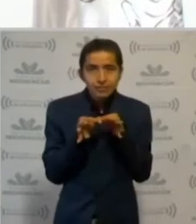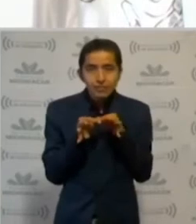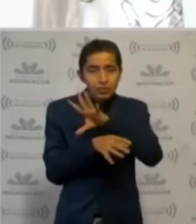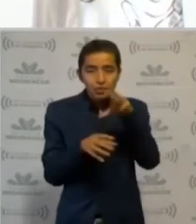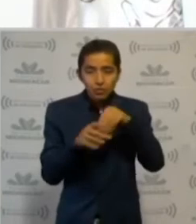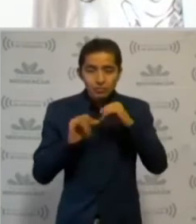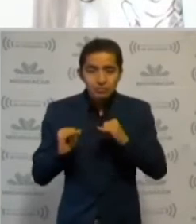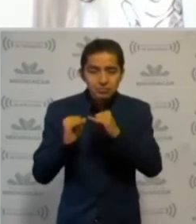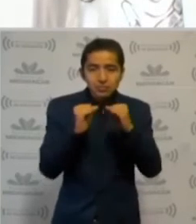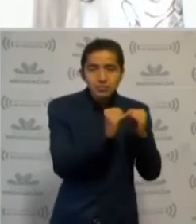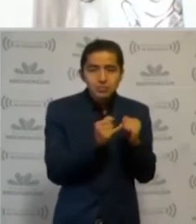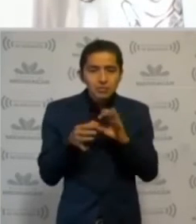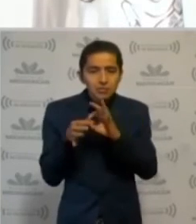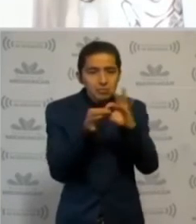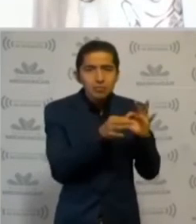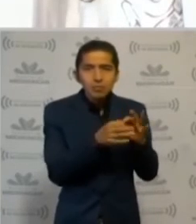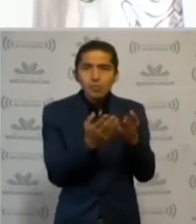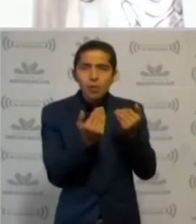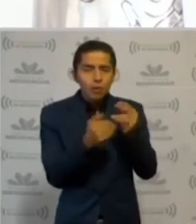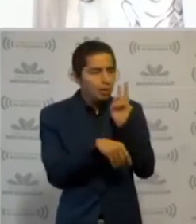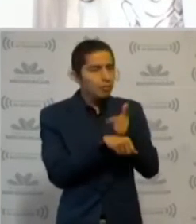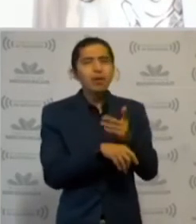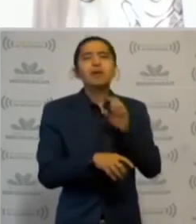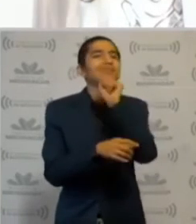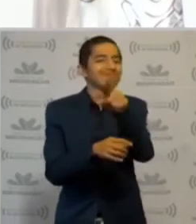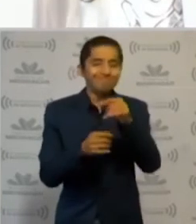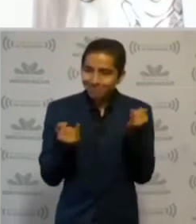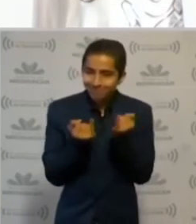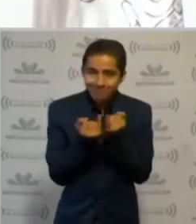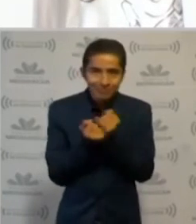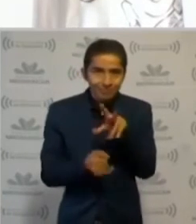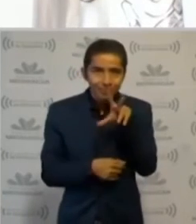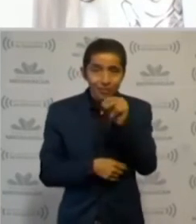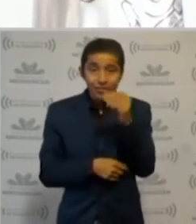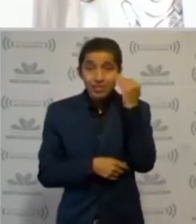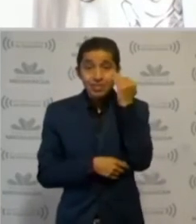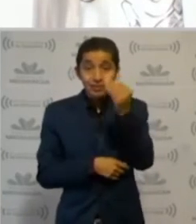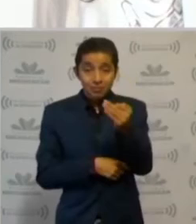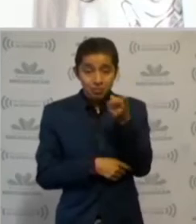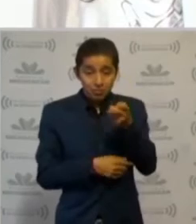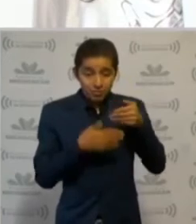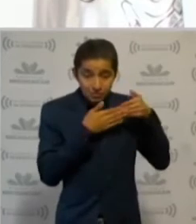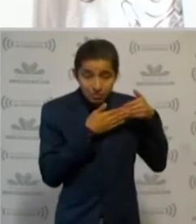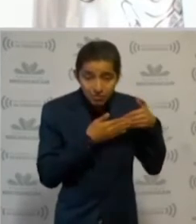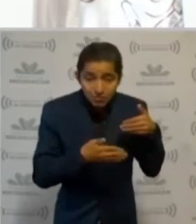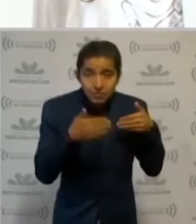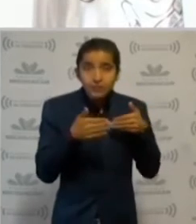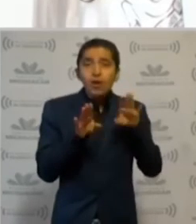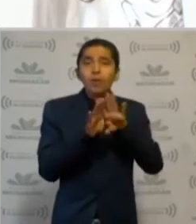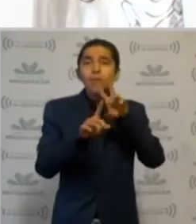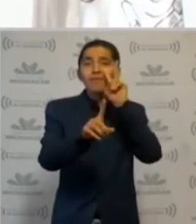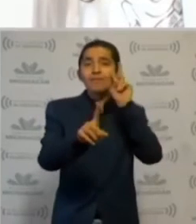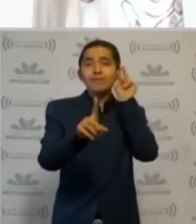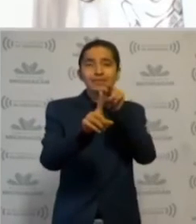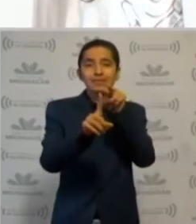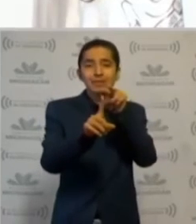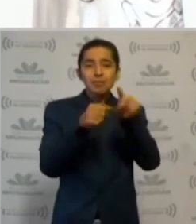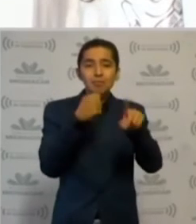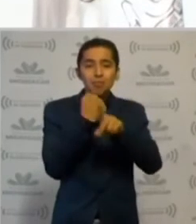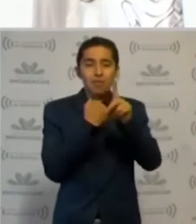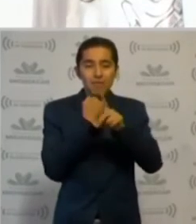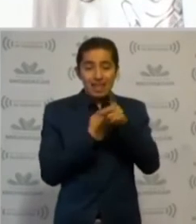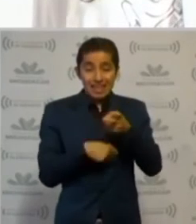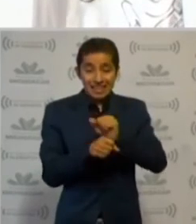las instituciones. Tampoco hemos logrado que los tiempos de actuación y la visión del problema